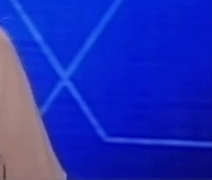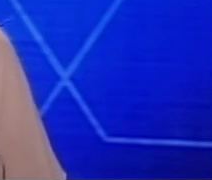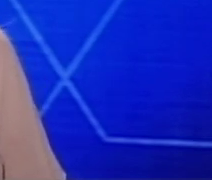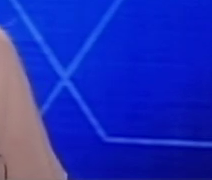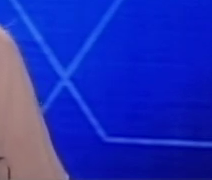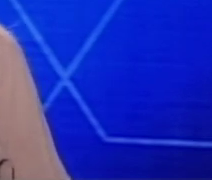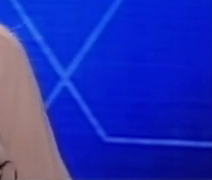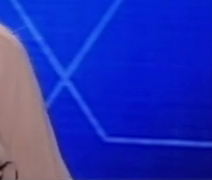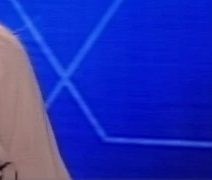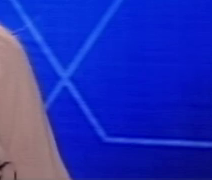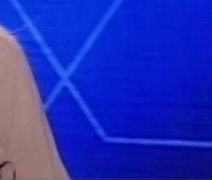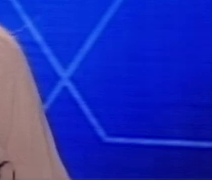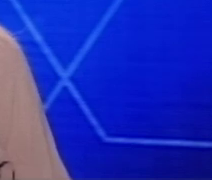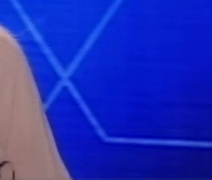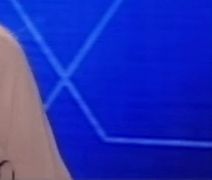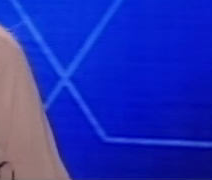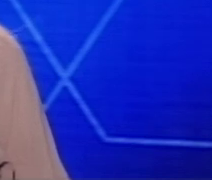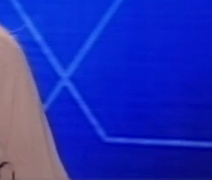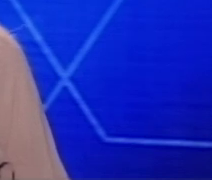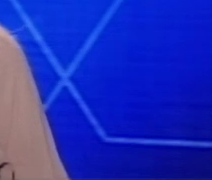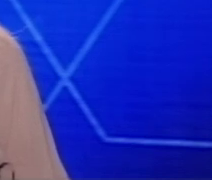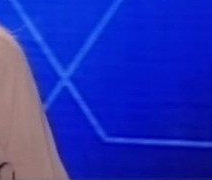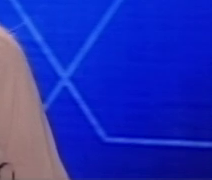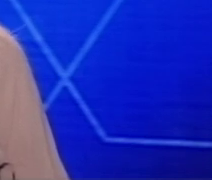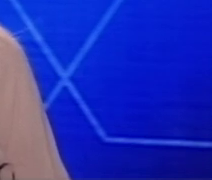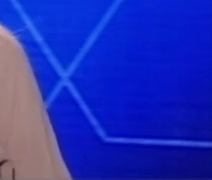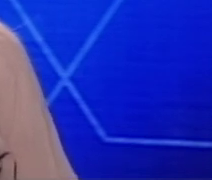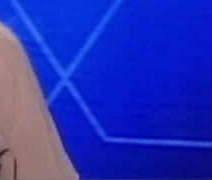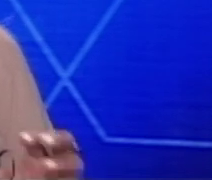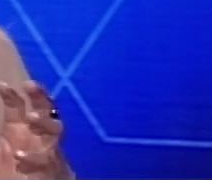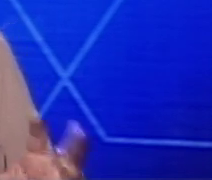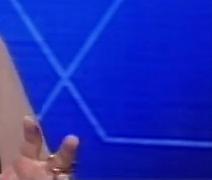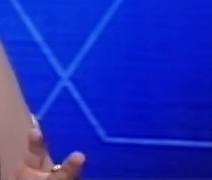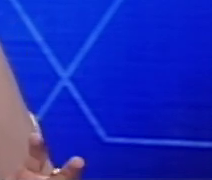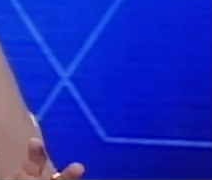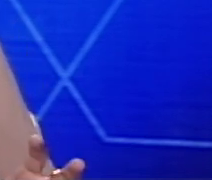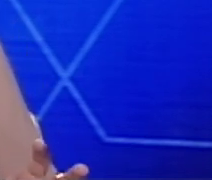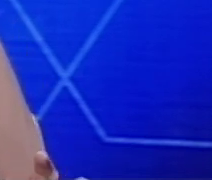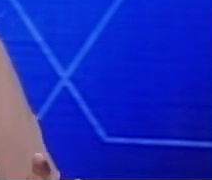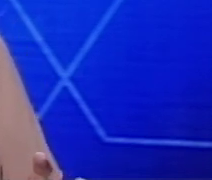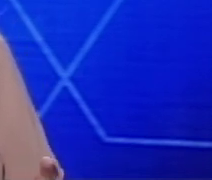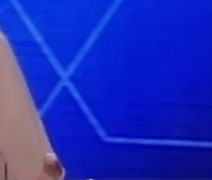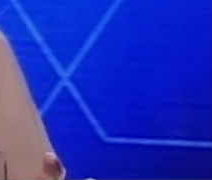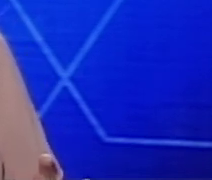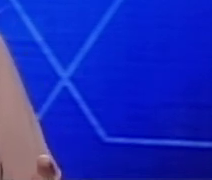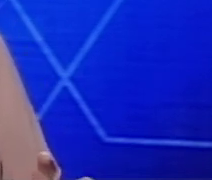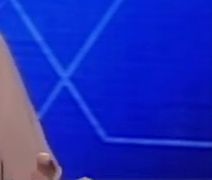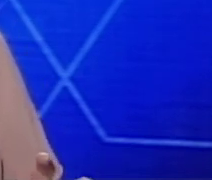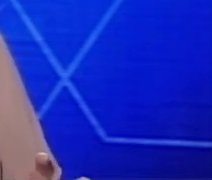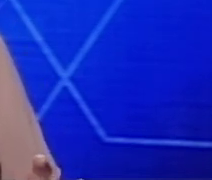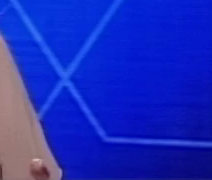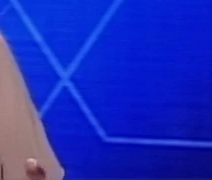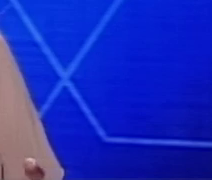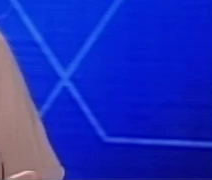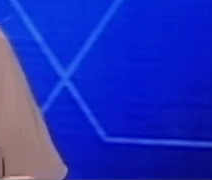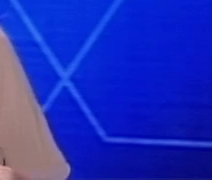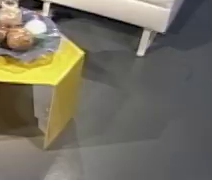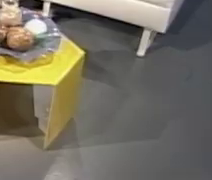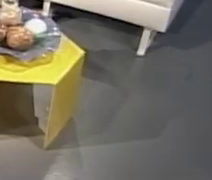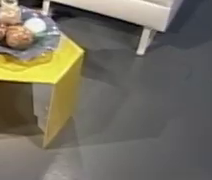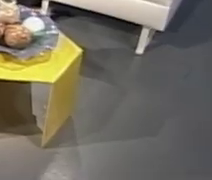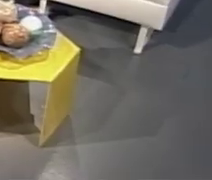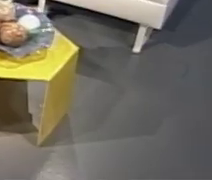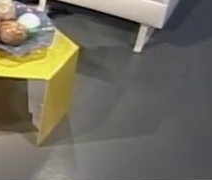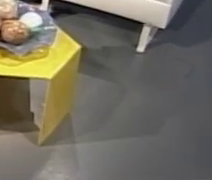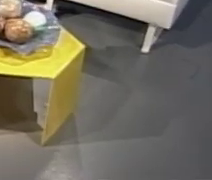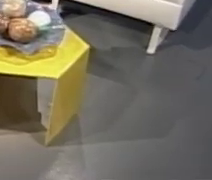el gobierno y la oposición venezolana y el acompañamiento también de UNASUR. Hace pocos minutos el presidente del Parlamento, Ramos Ayub, se